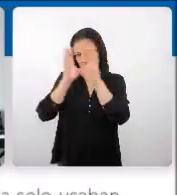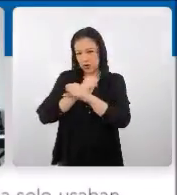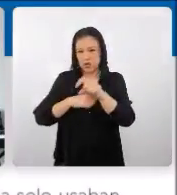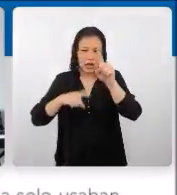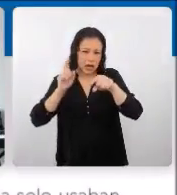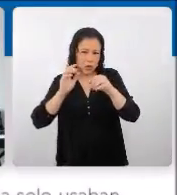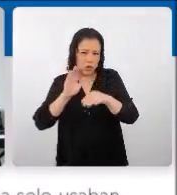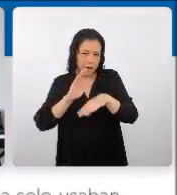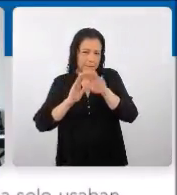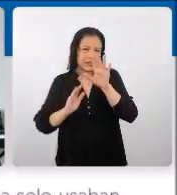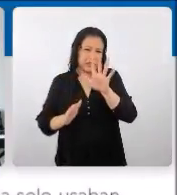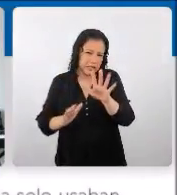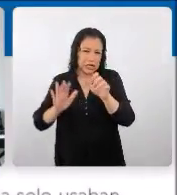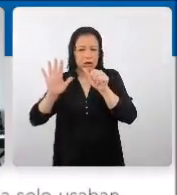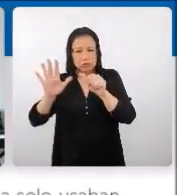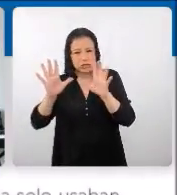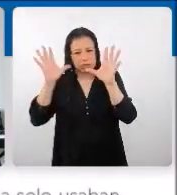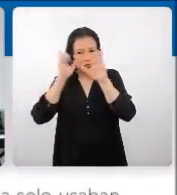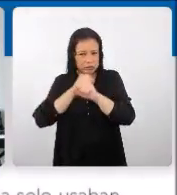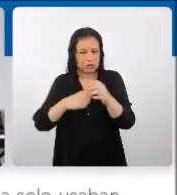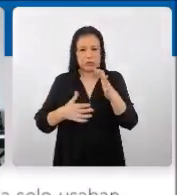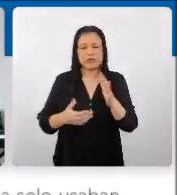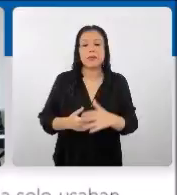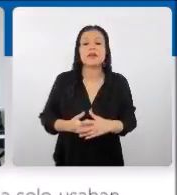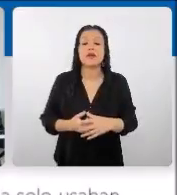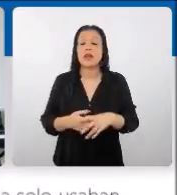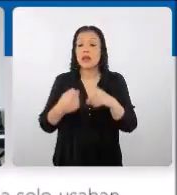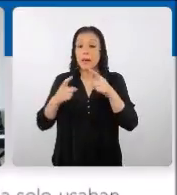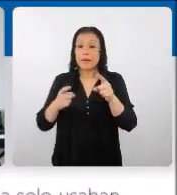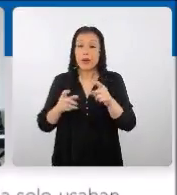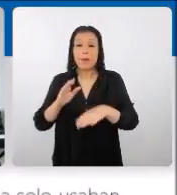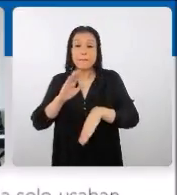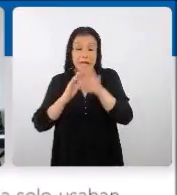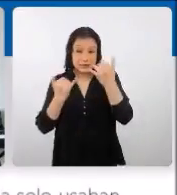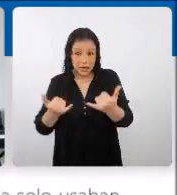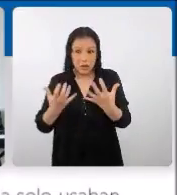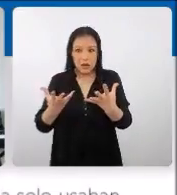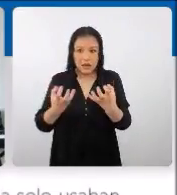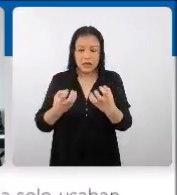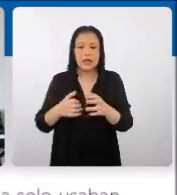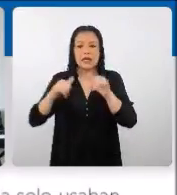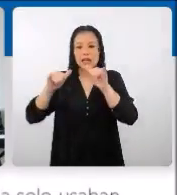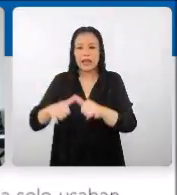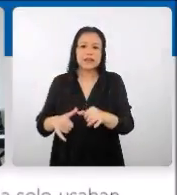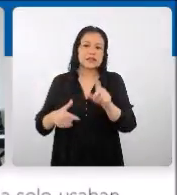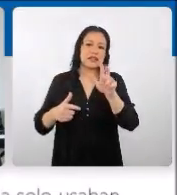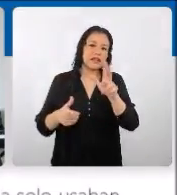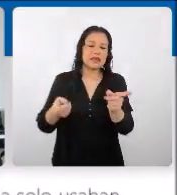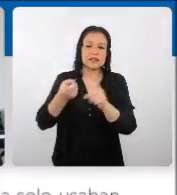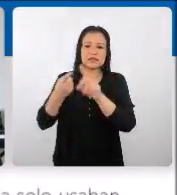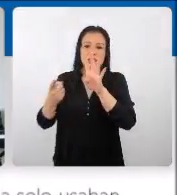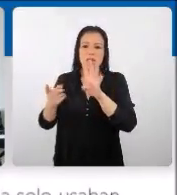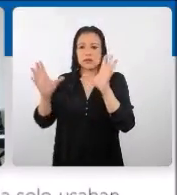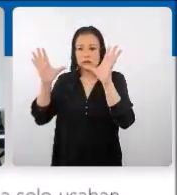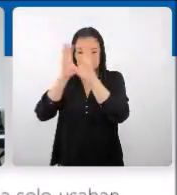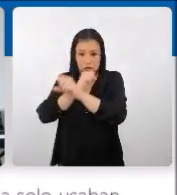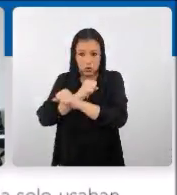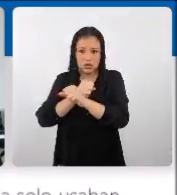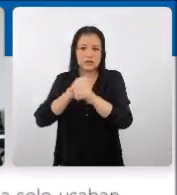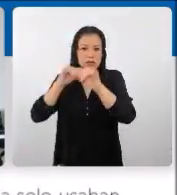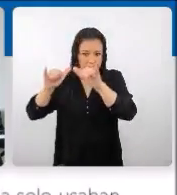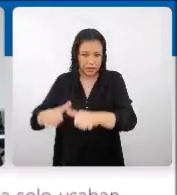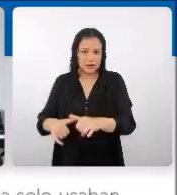más de 5 a 6 noches, un 27%, pero prima este número de 3 a 4 noches. Es decir,